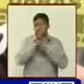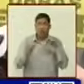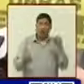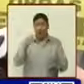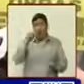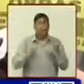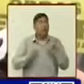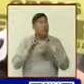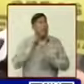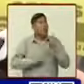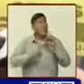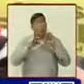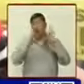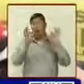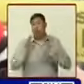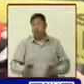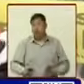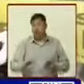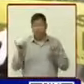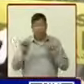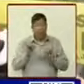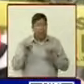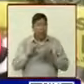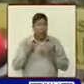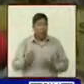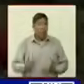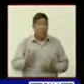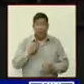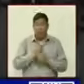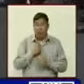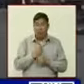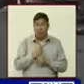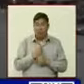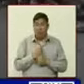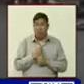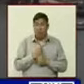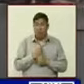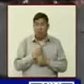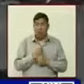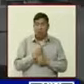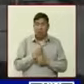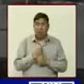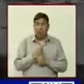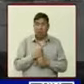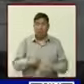vehículos, de alguna forma peatonal también, y en este momento está trabajando.